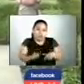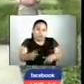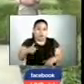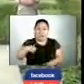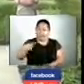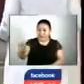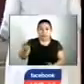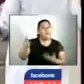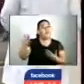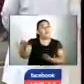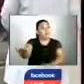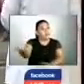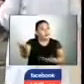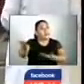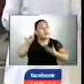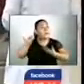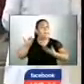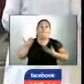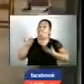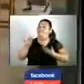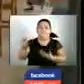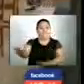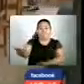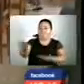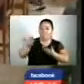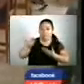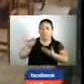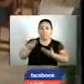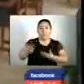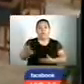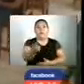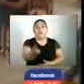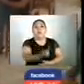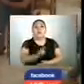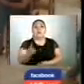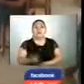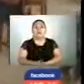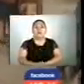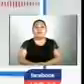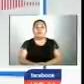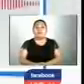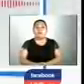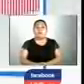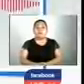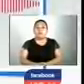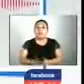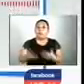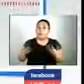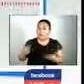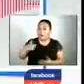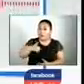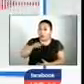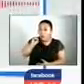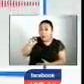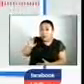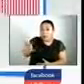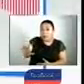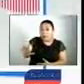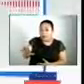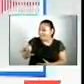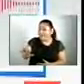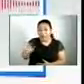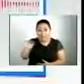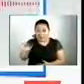irrespeto total para el ciudadano. Y le dije, y esto no